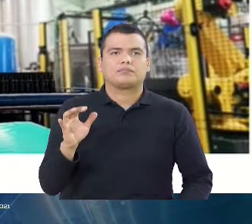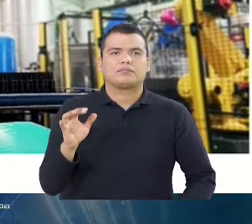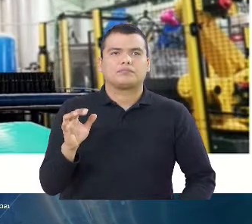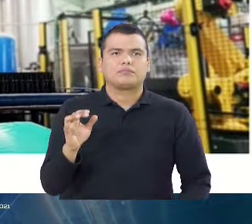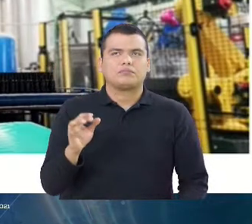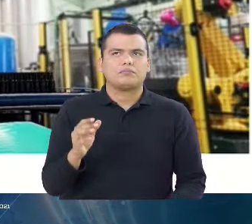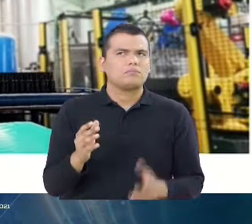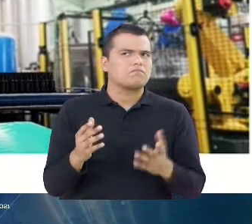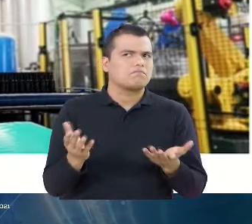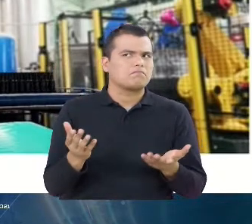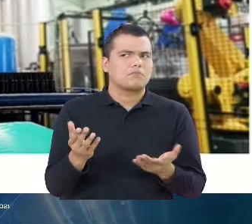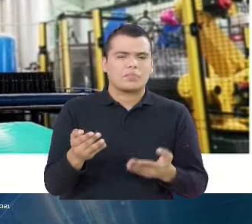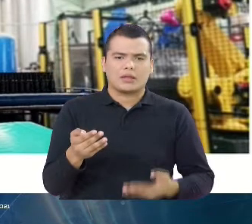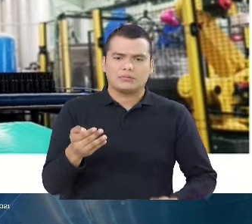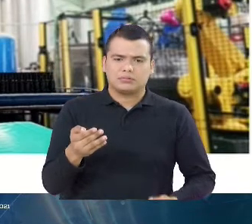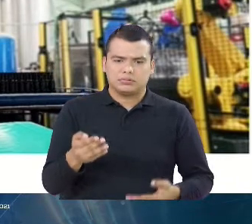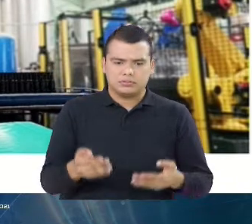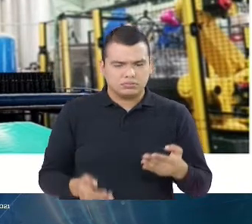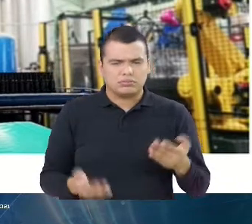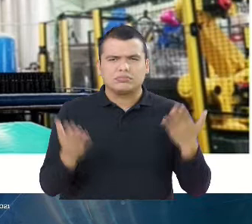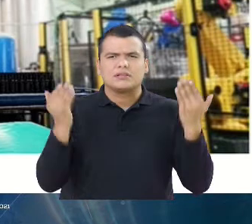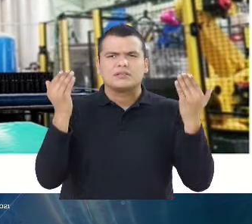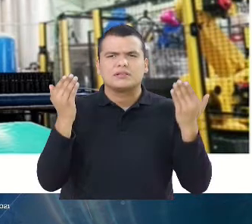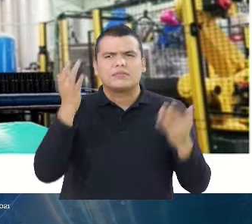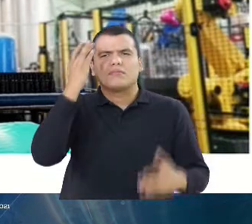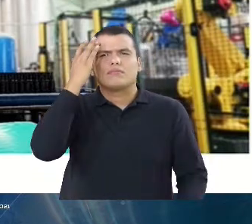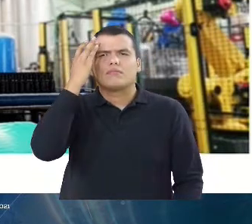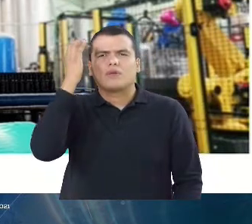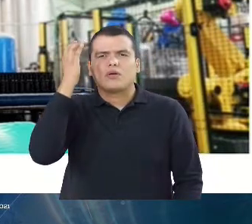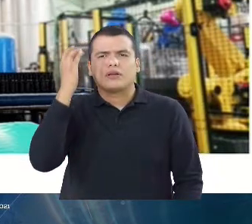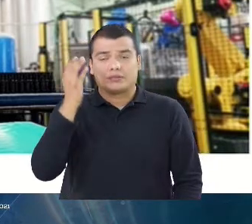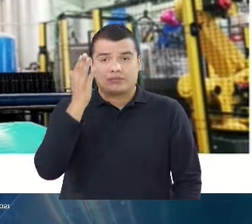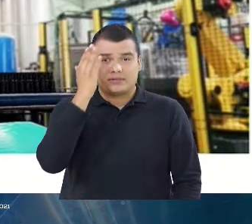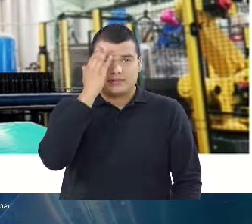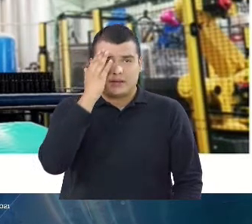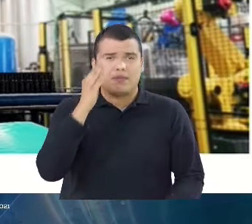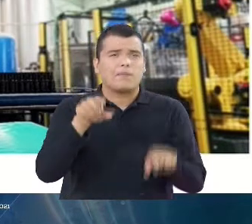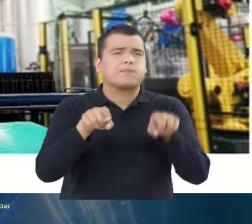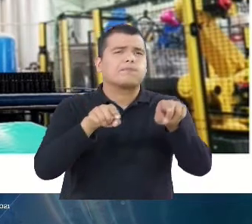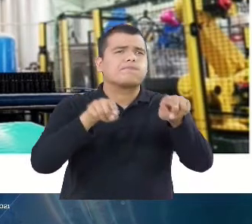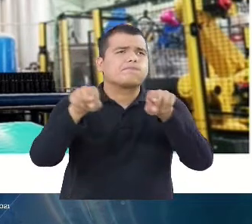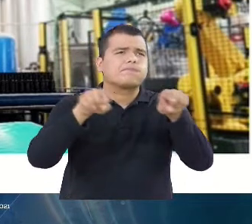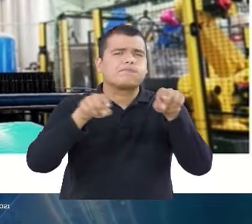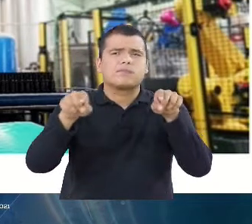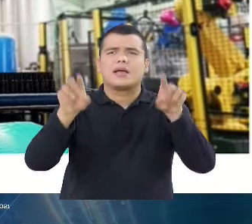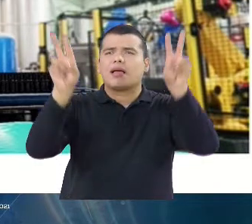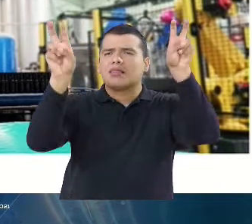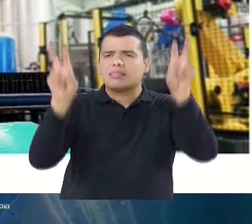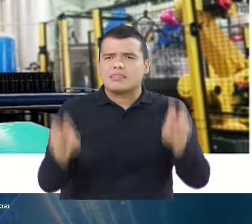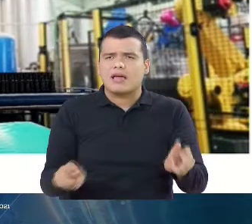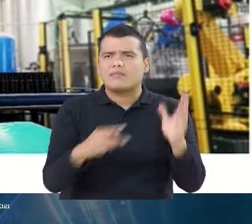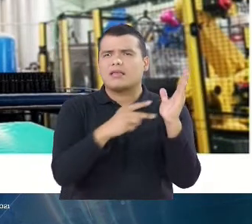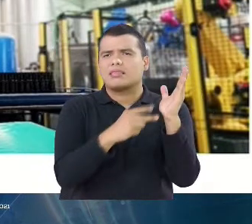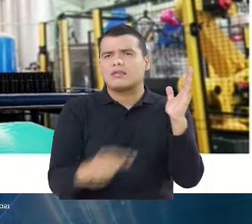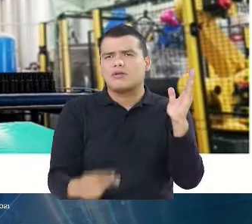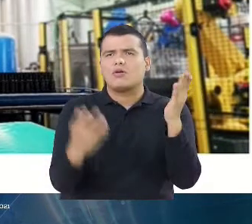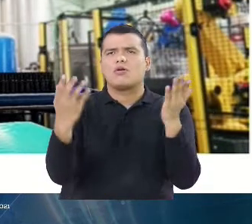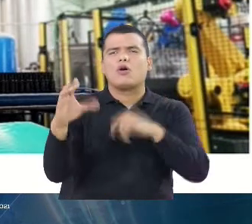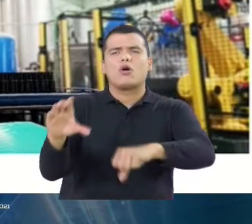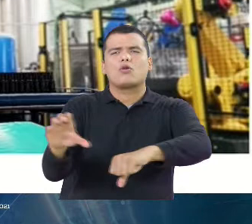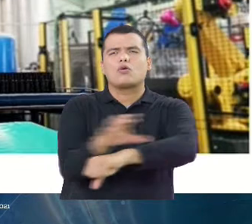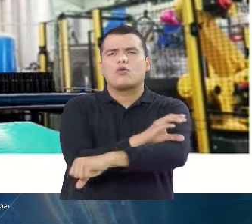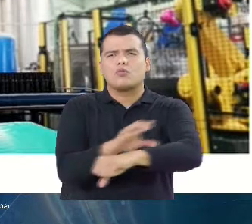¿Qué ventajas tienen los robots? Los robots por ejemplo, toda la tecnología que manejamos hoy en día, como son los computadores,